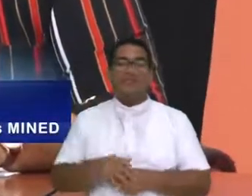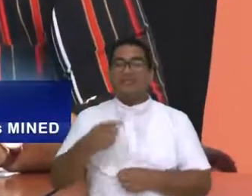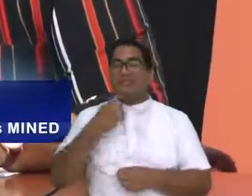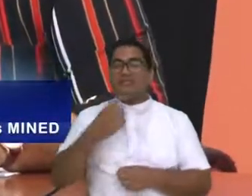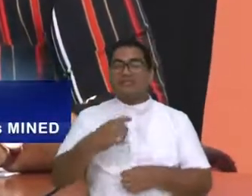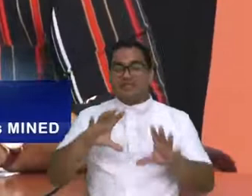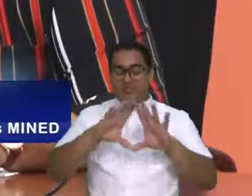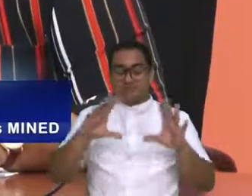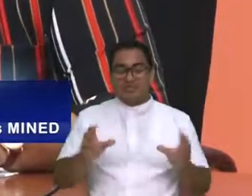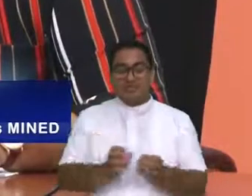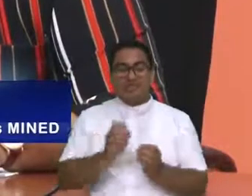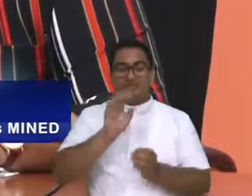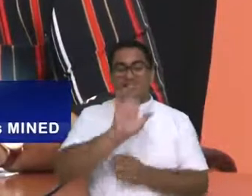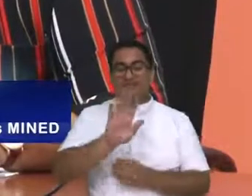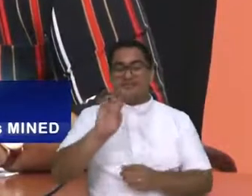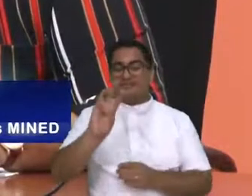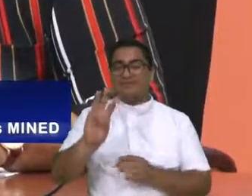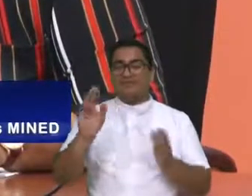cantidad de